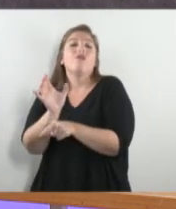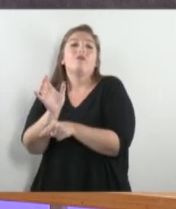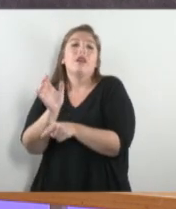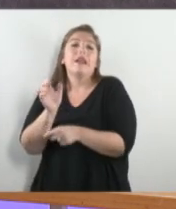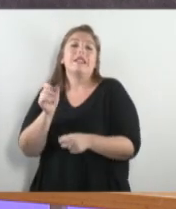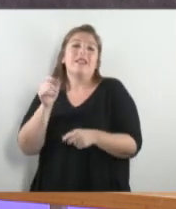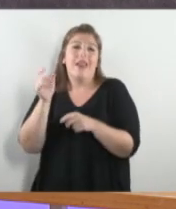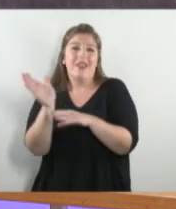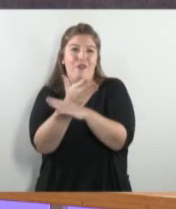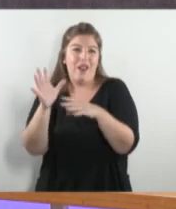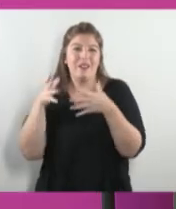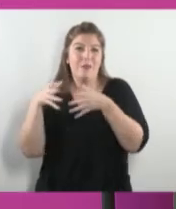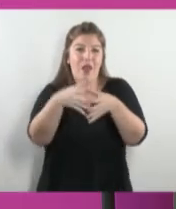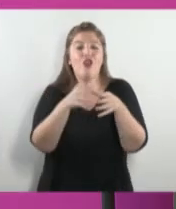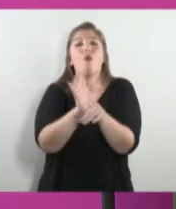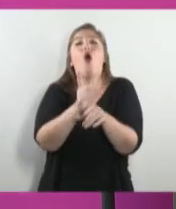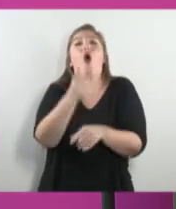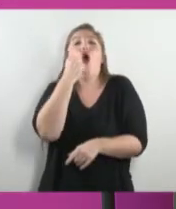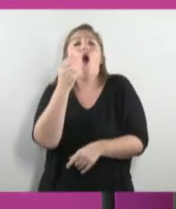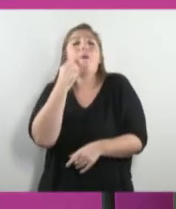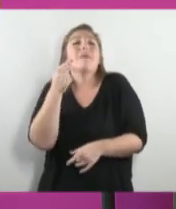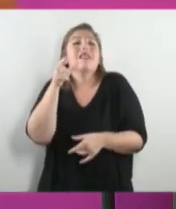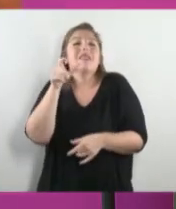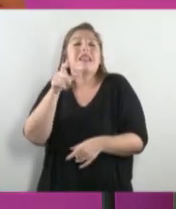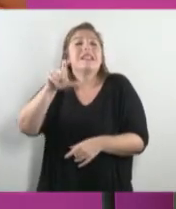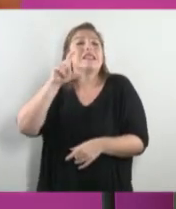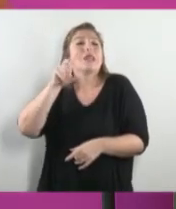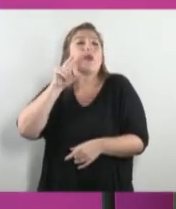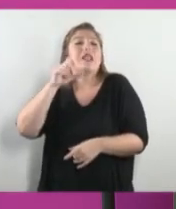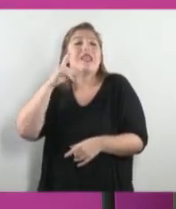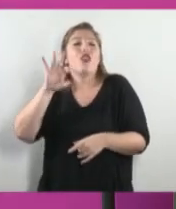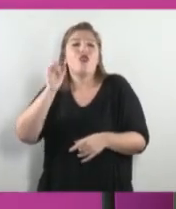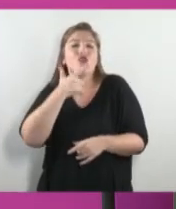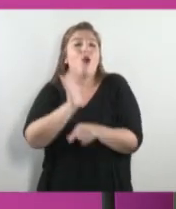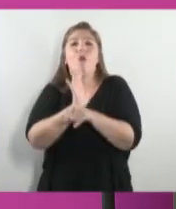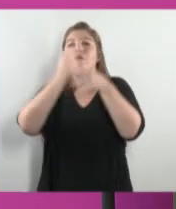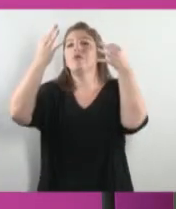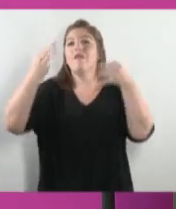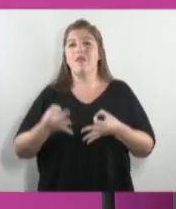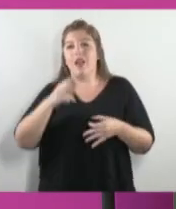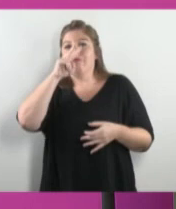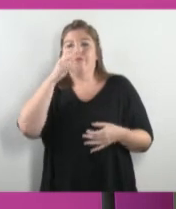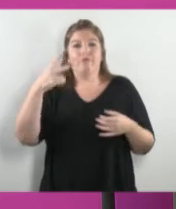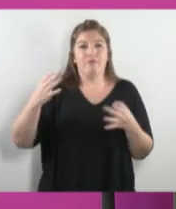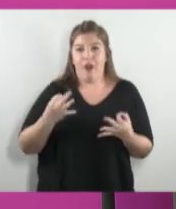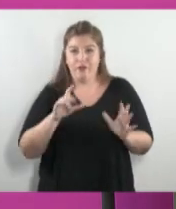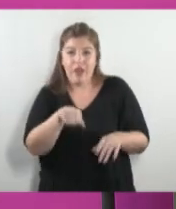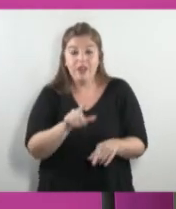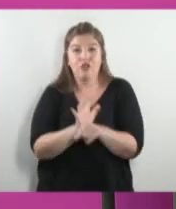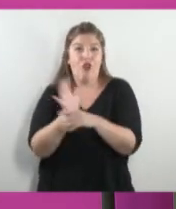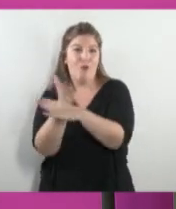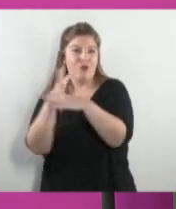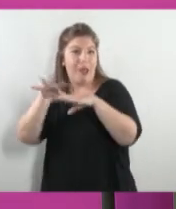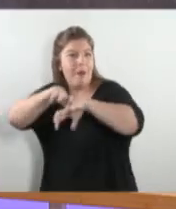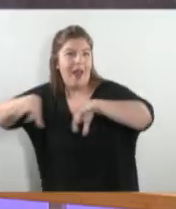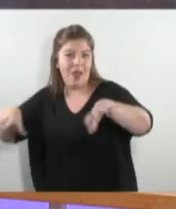civilizado de las grandes ciudades. Exactamente. Sí, es esta mezcla entre el español y el indio.